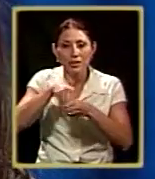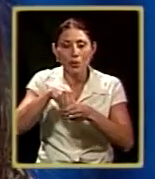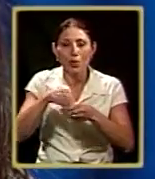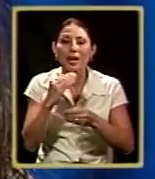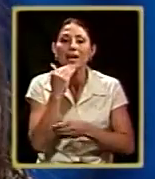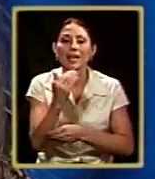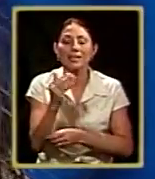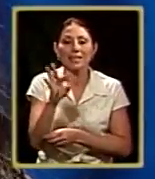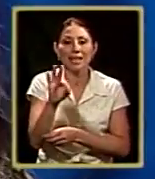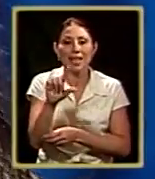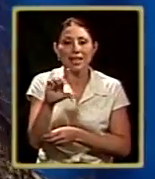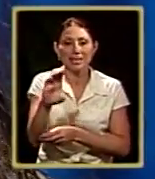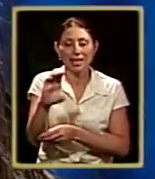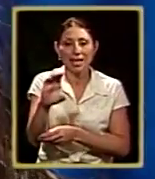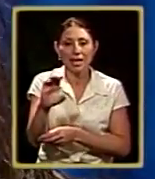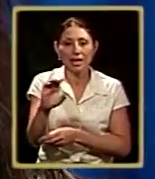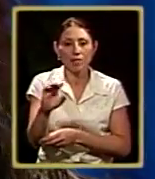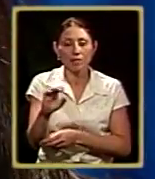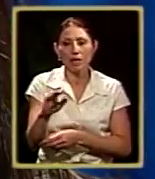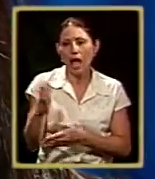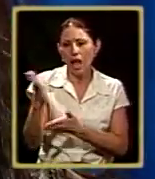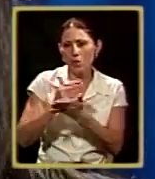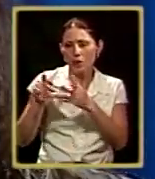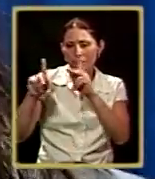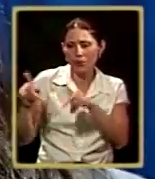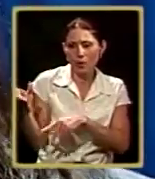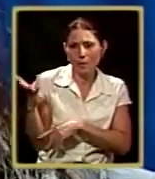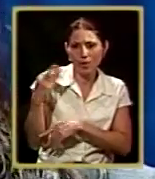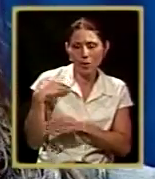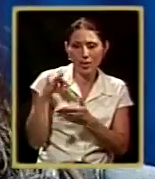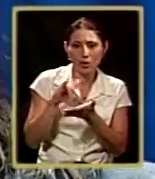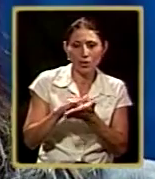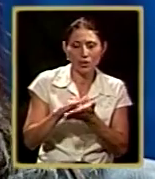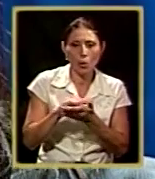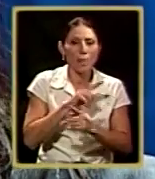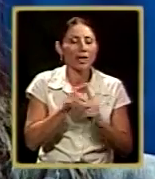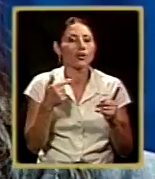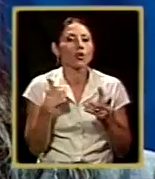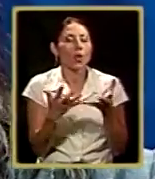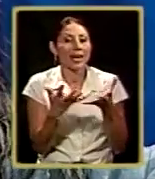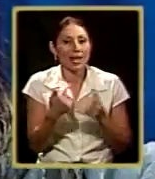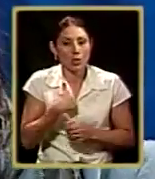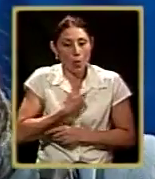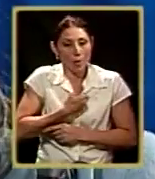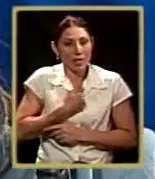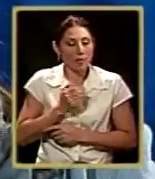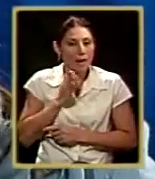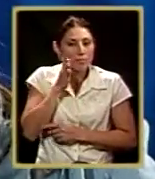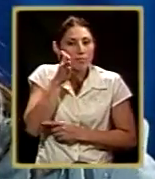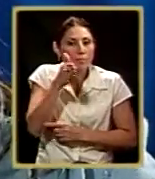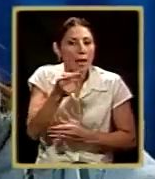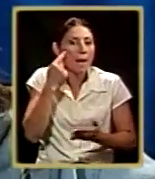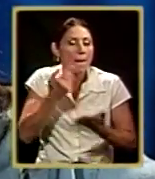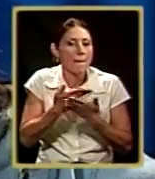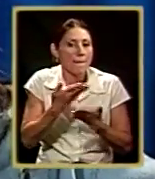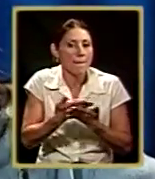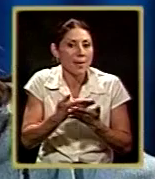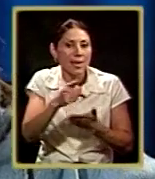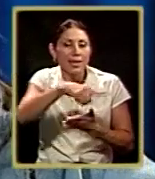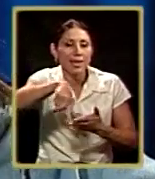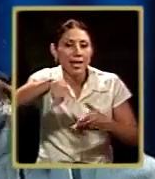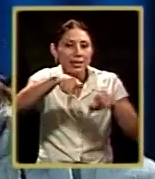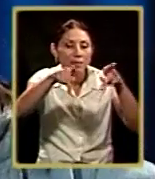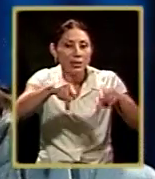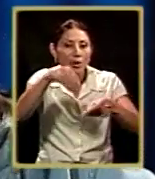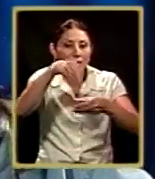Comercio. Alguien me lo había comentado y por eso quise ir a constatar y escuchar de palabras de los inversionistas